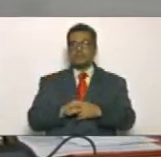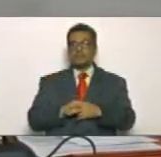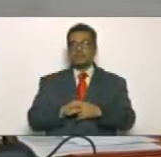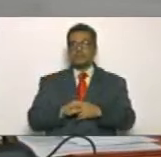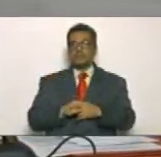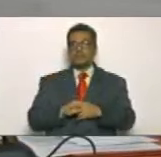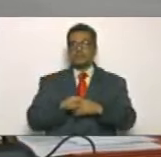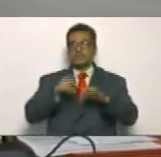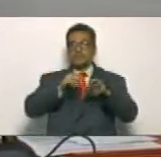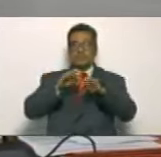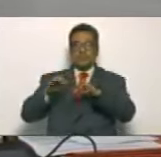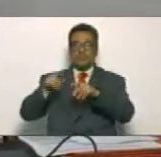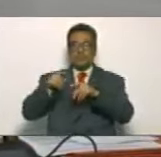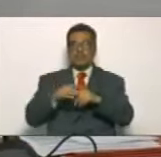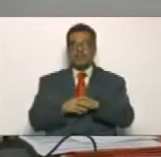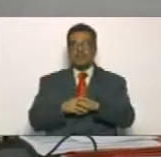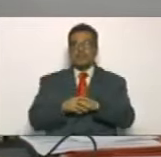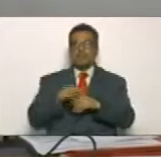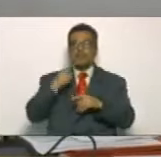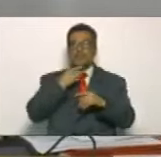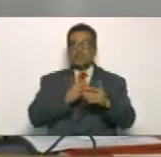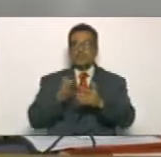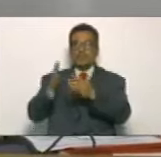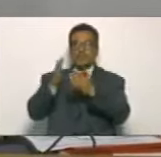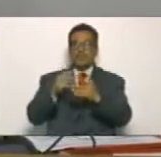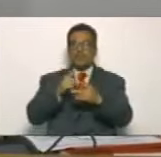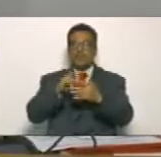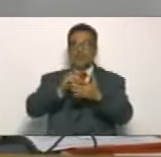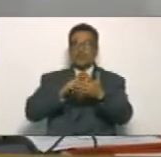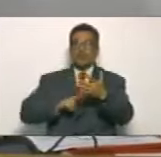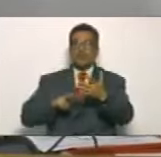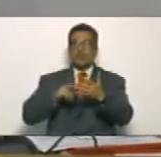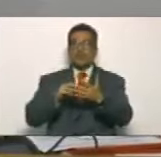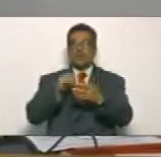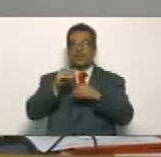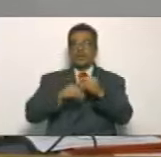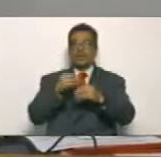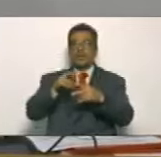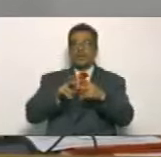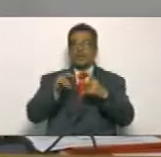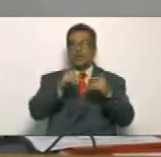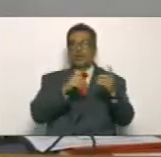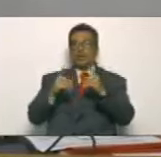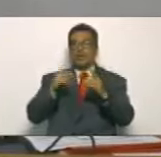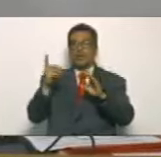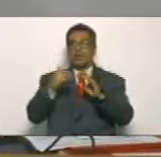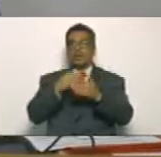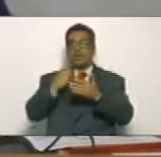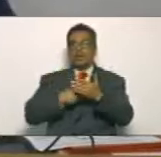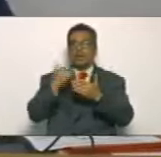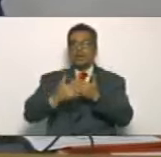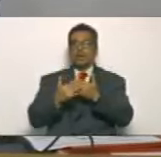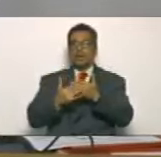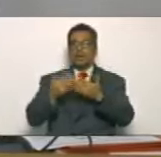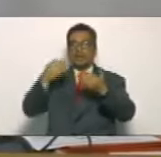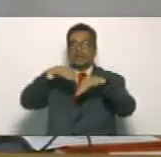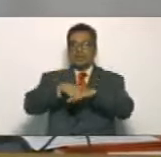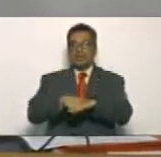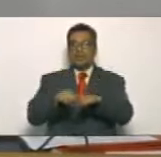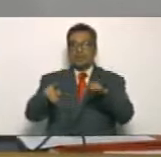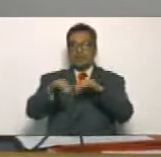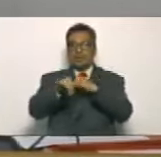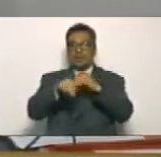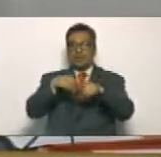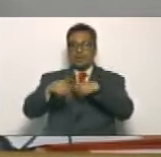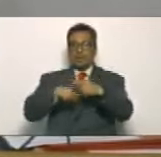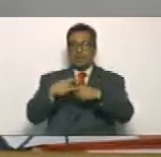Ciudadana secretaria, sírvase dar lectura de la continuación de la segunda discusión del proyecto de ley orgánica para la inclusión, igualdad y